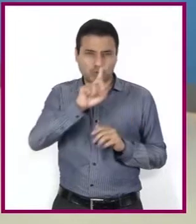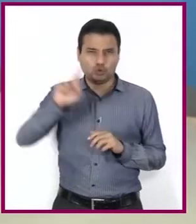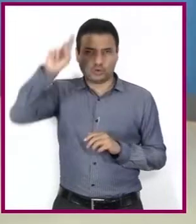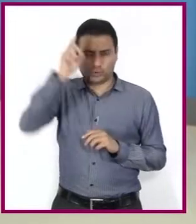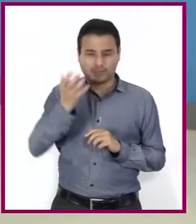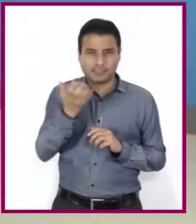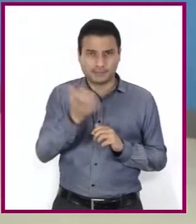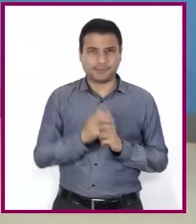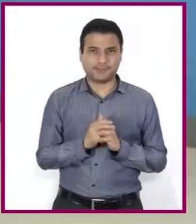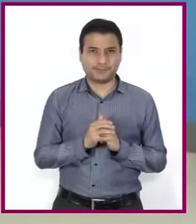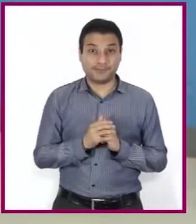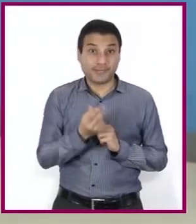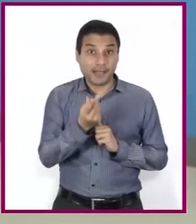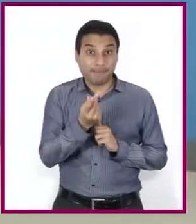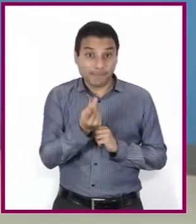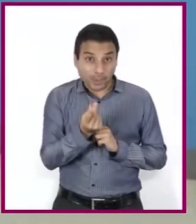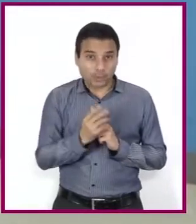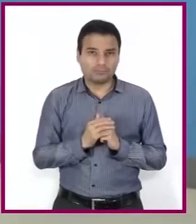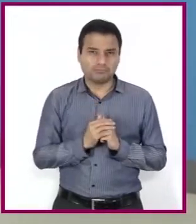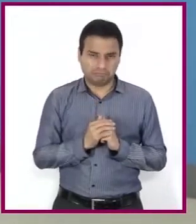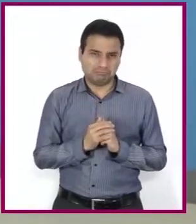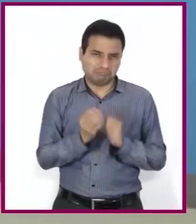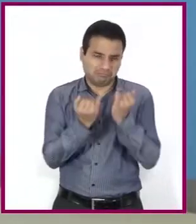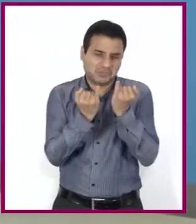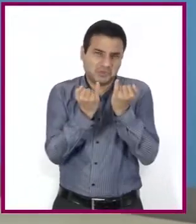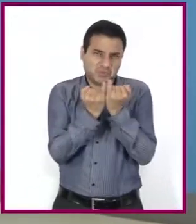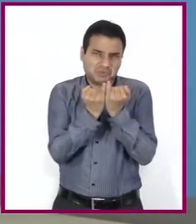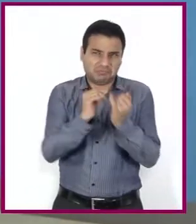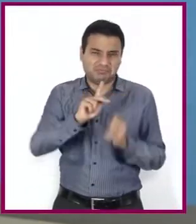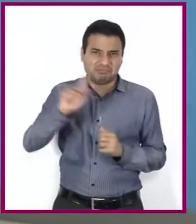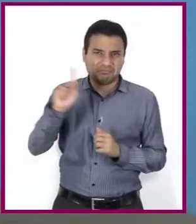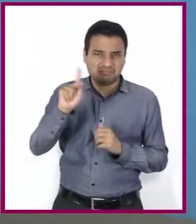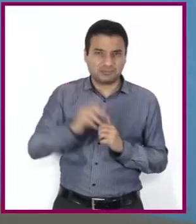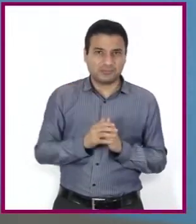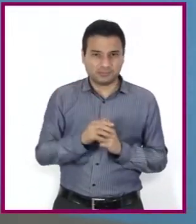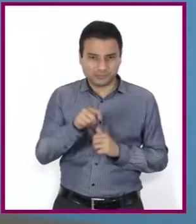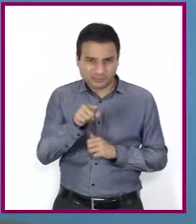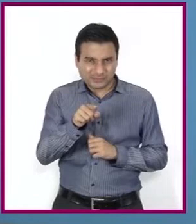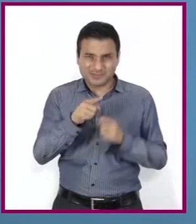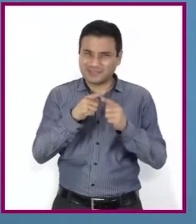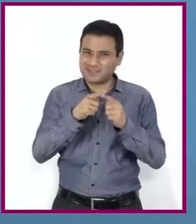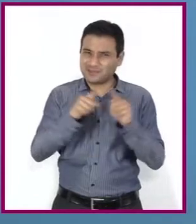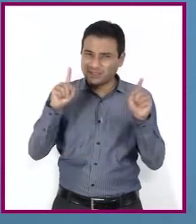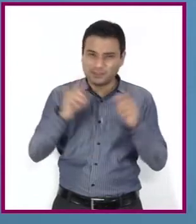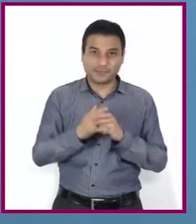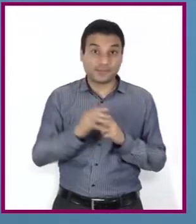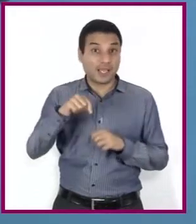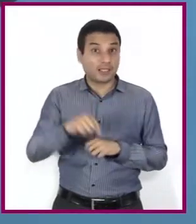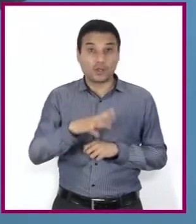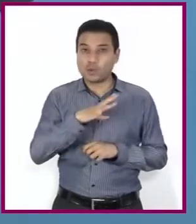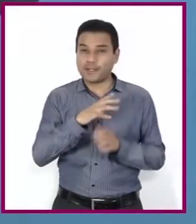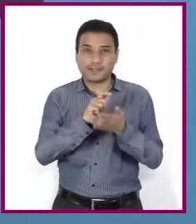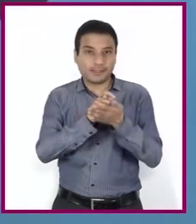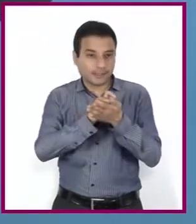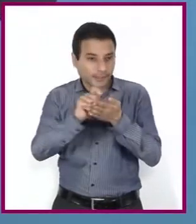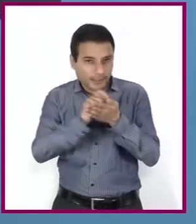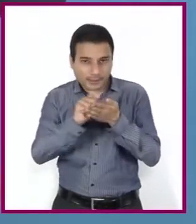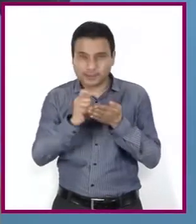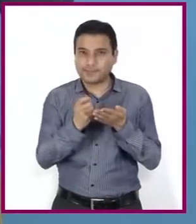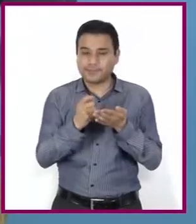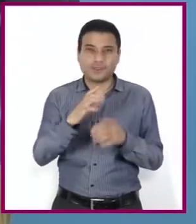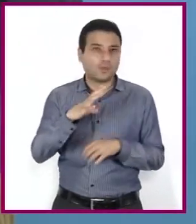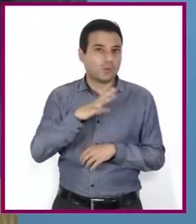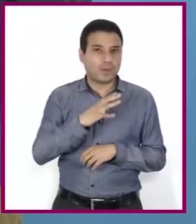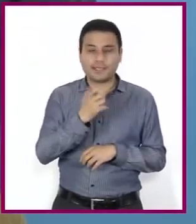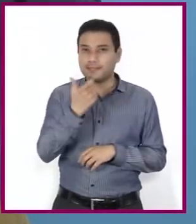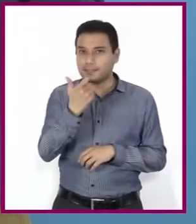hombres son como nosotros, fuera del color. Mas no tienen letras, ni moneda, ni bestias de carga, cosas principalísimas